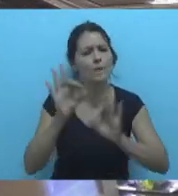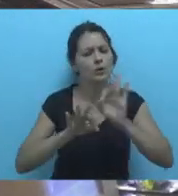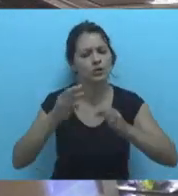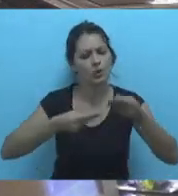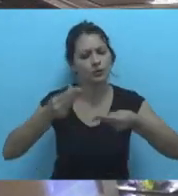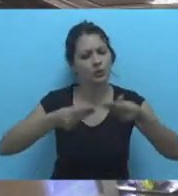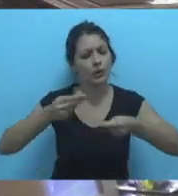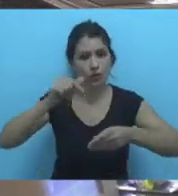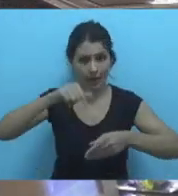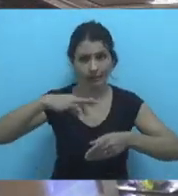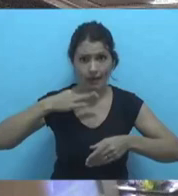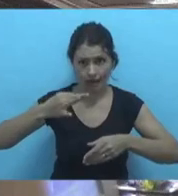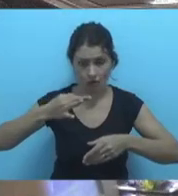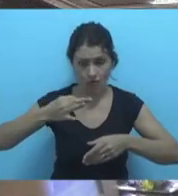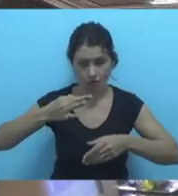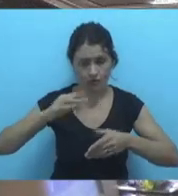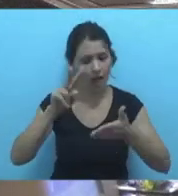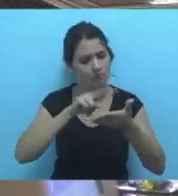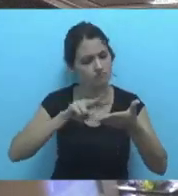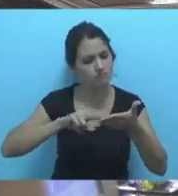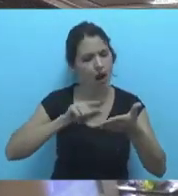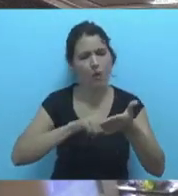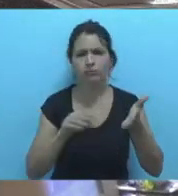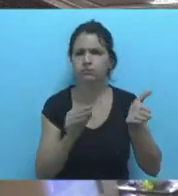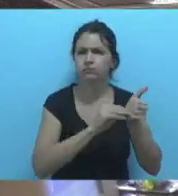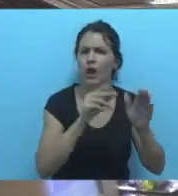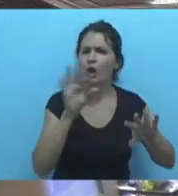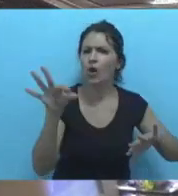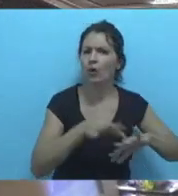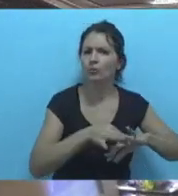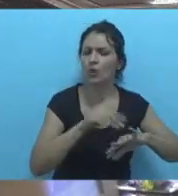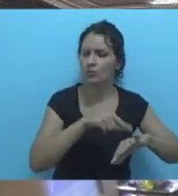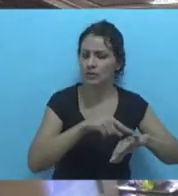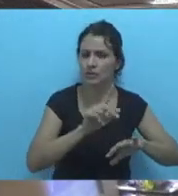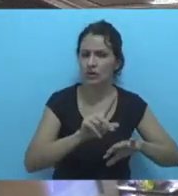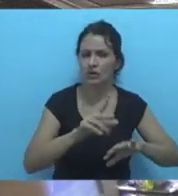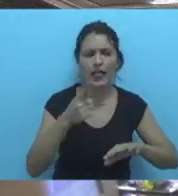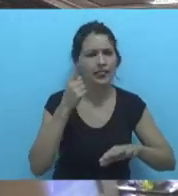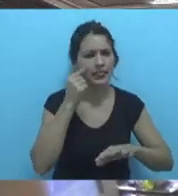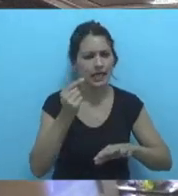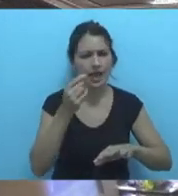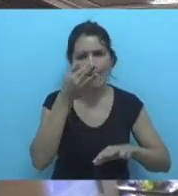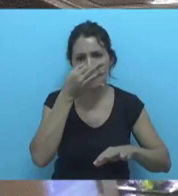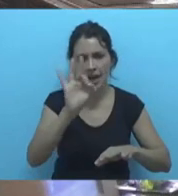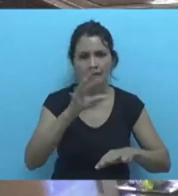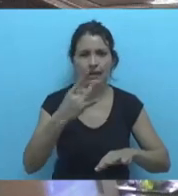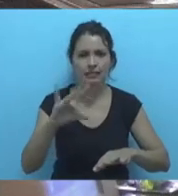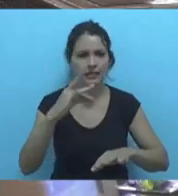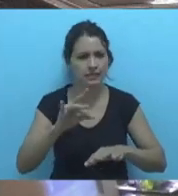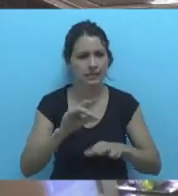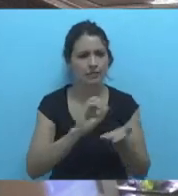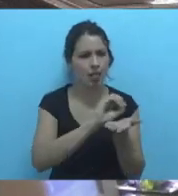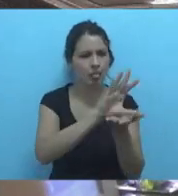presupuesto, y en ese presupuesto había un compromiso de que al 20 de diciembre iban a estar las transferencias